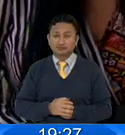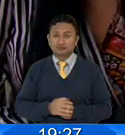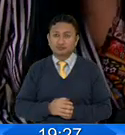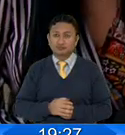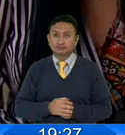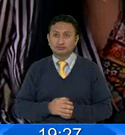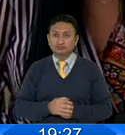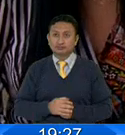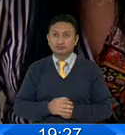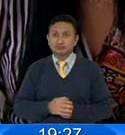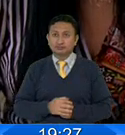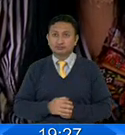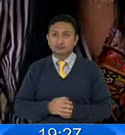informó